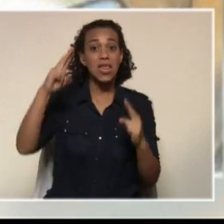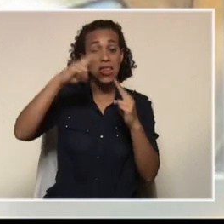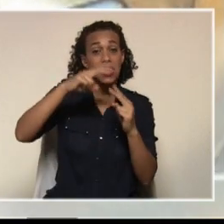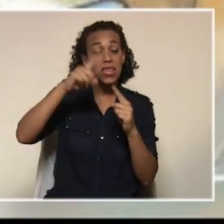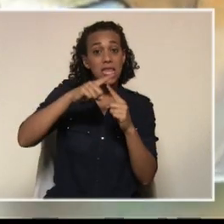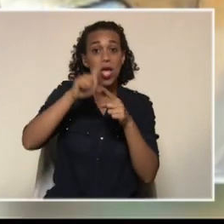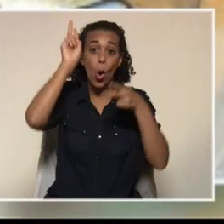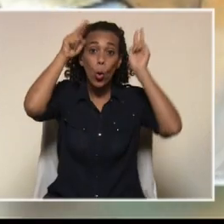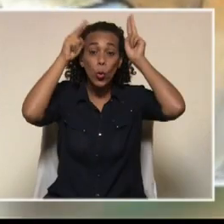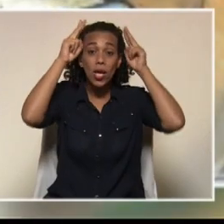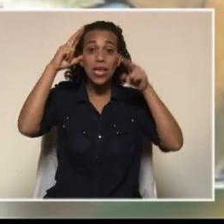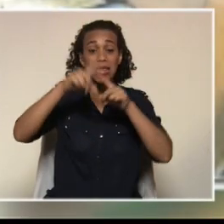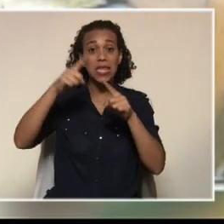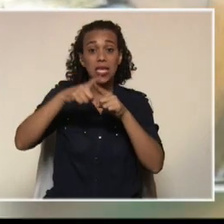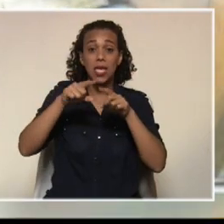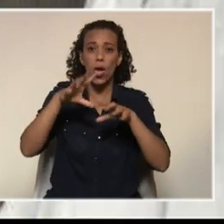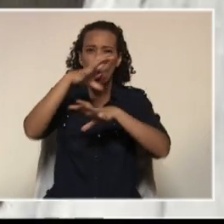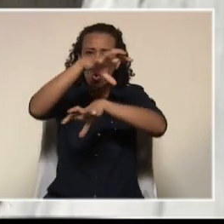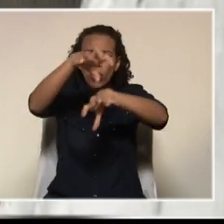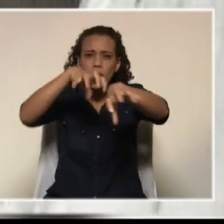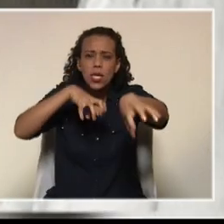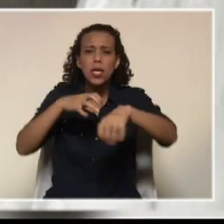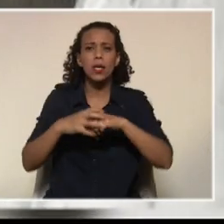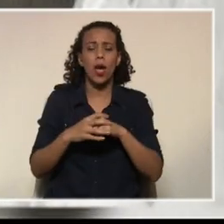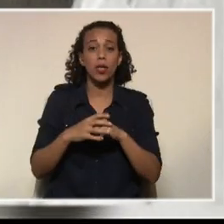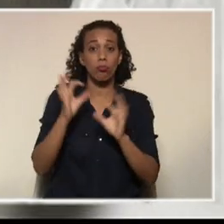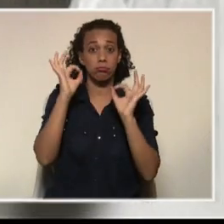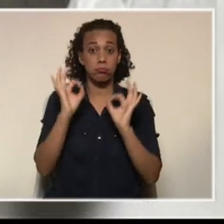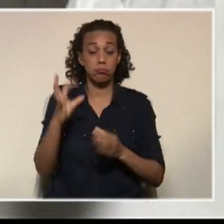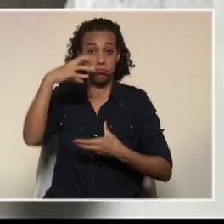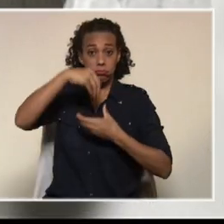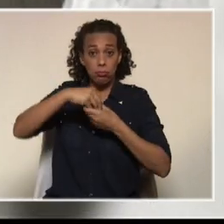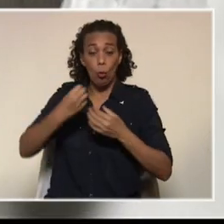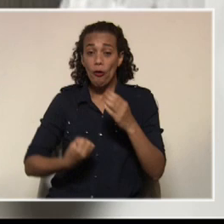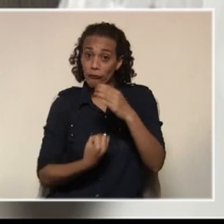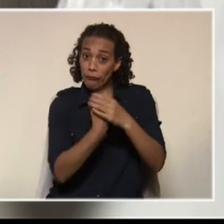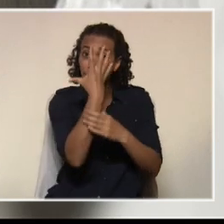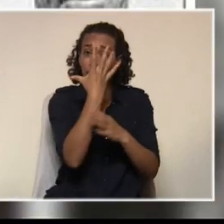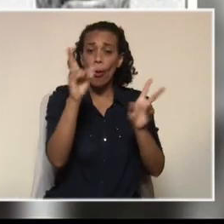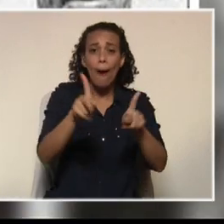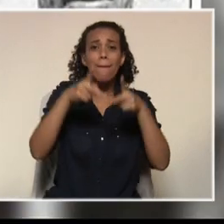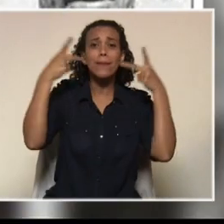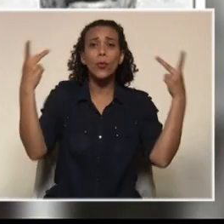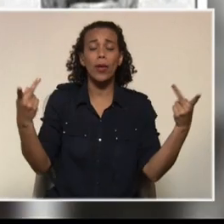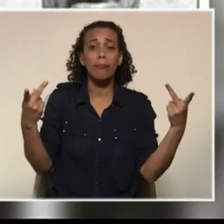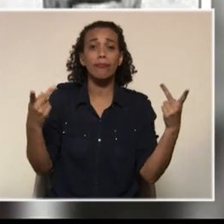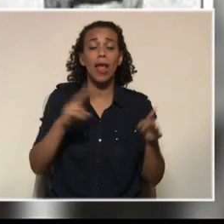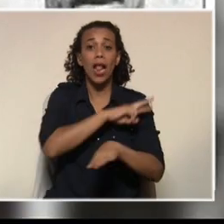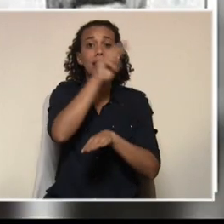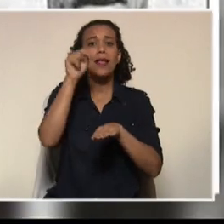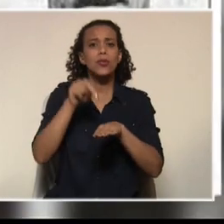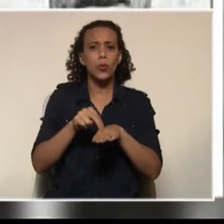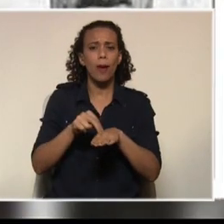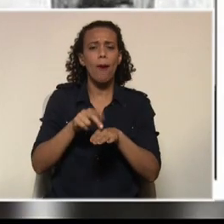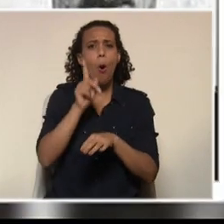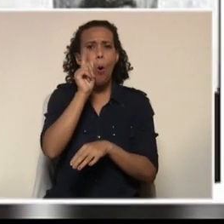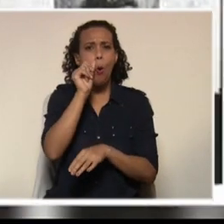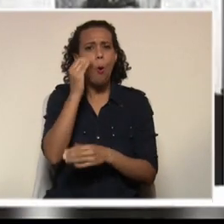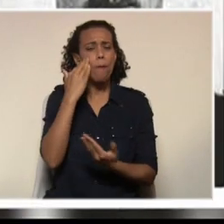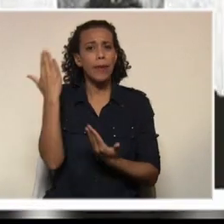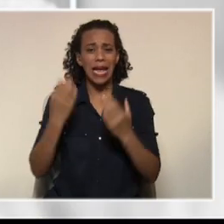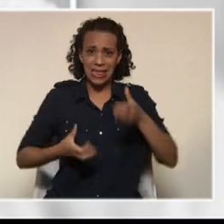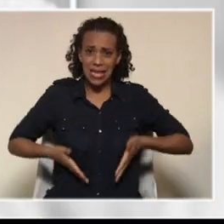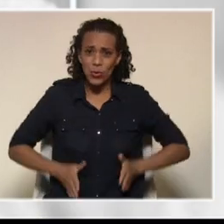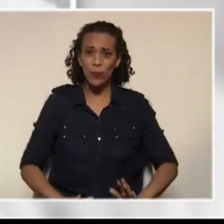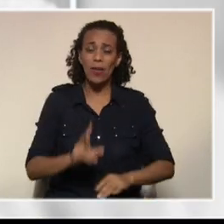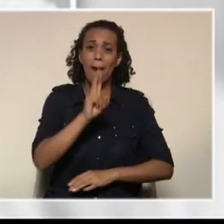Tío Conejo y Tío Tigre, así como su papel como fundador del Diario Nacional. Antonio Arraiz